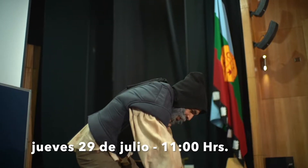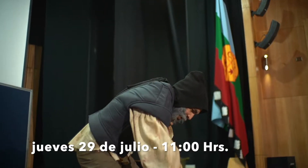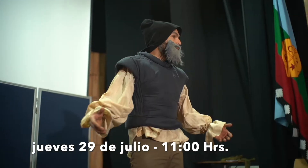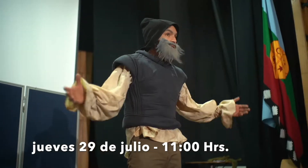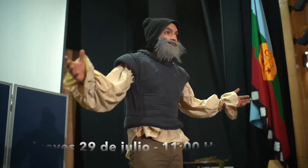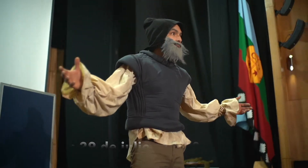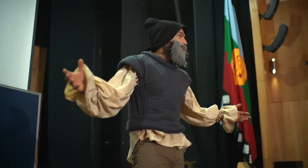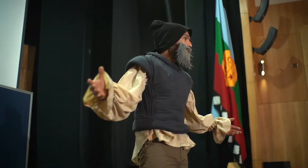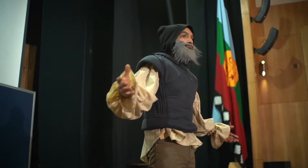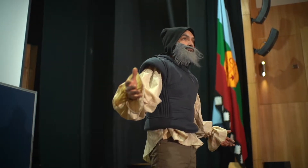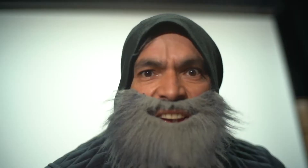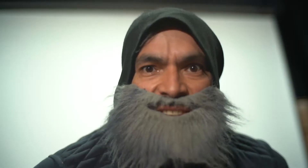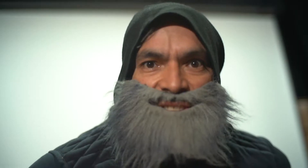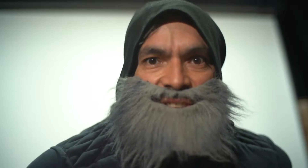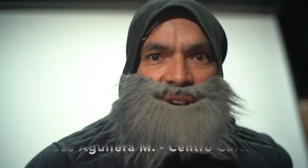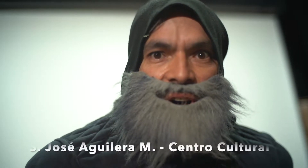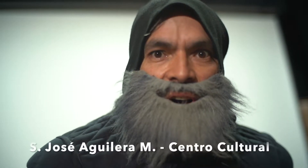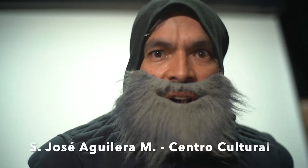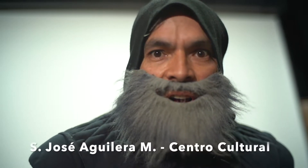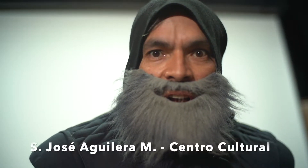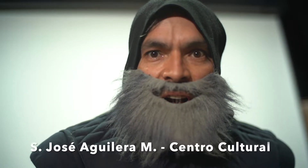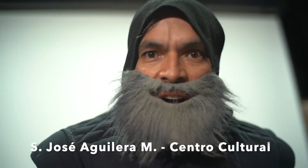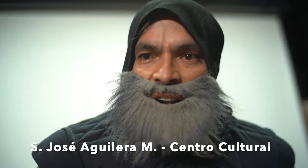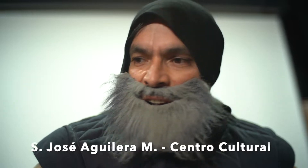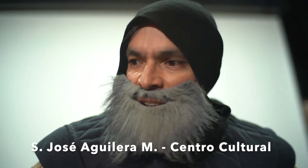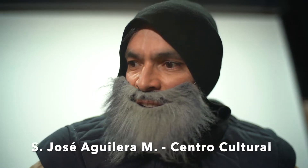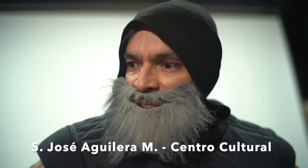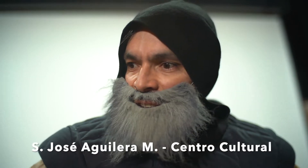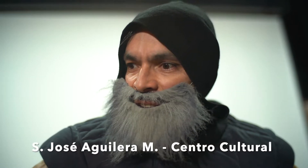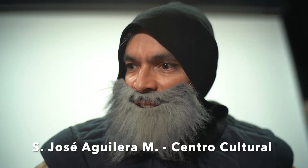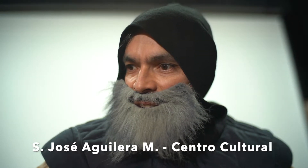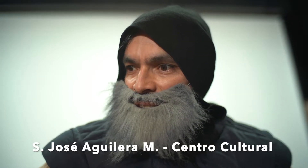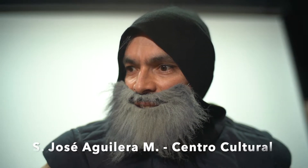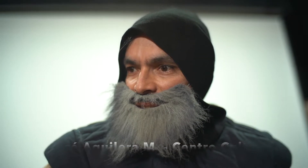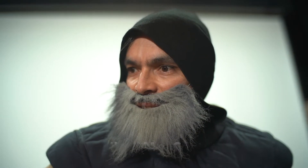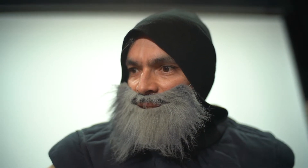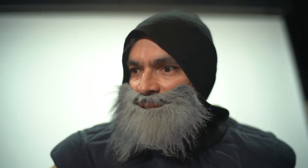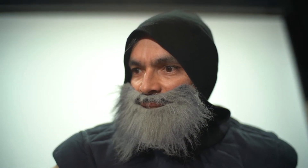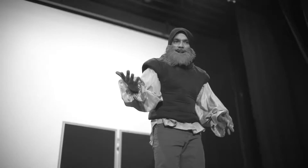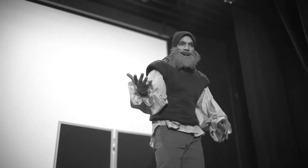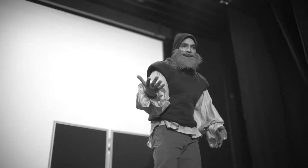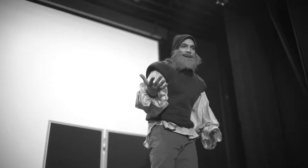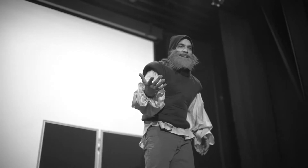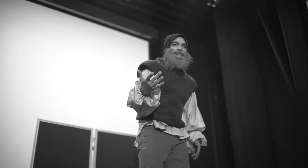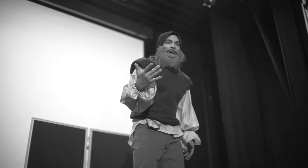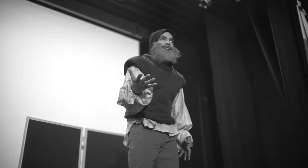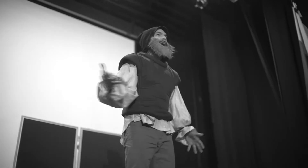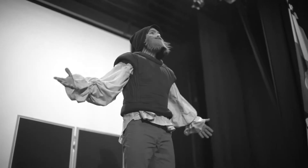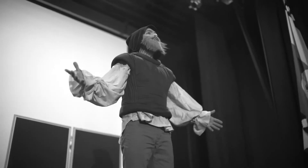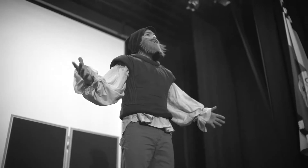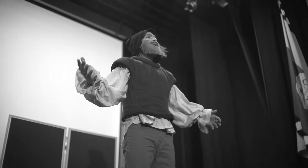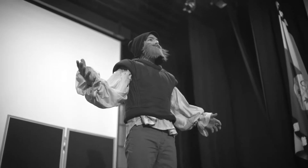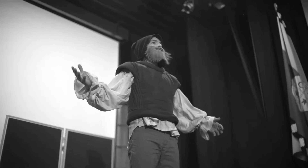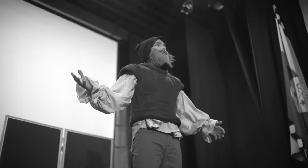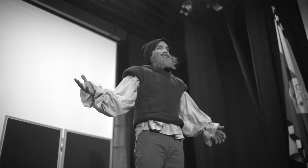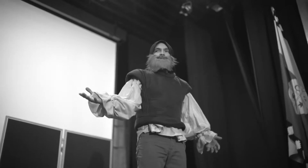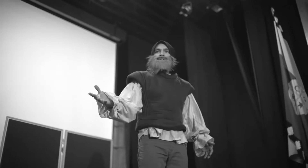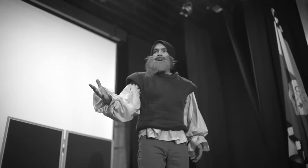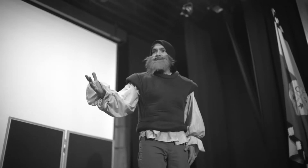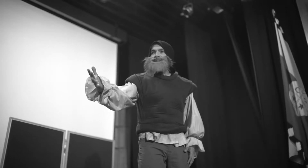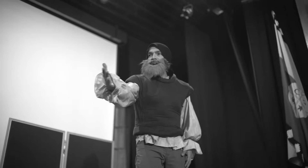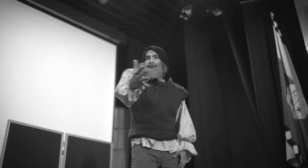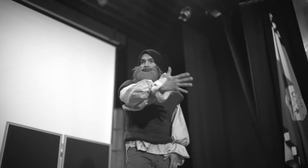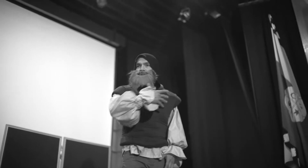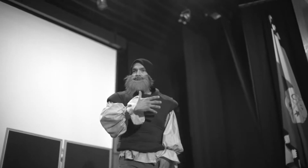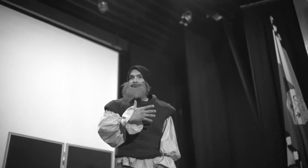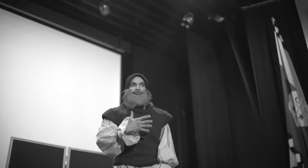las 11 horas, en el Salón José Aguilera Morales del Centro Cultural de Angol. Claro, el cambio climático no